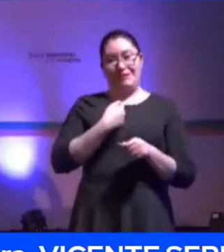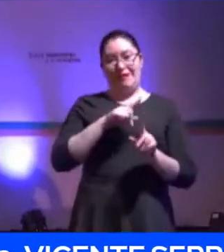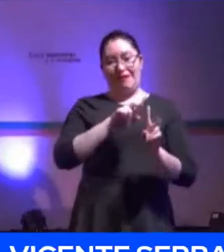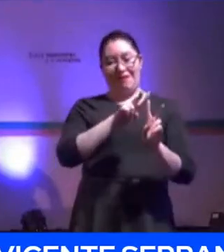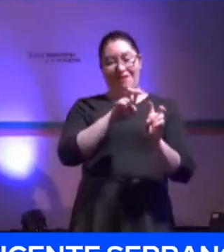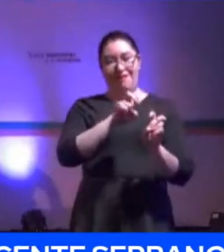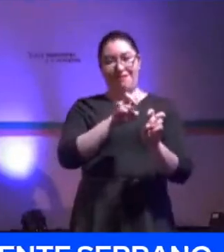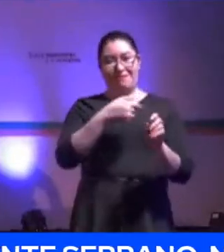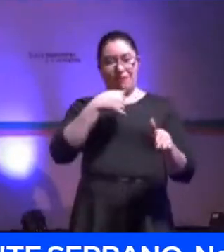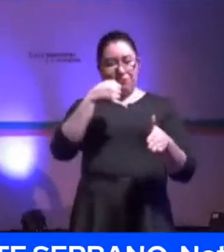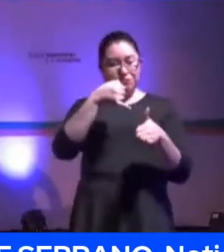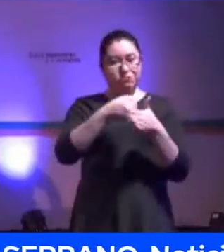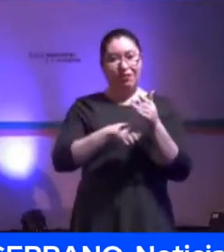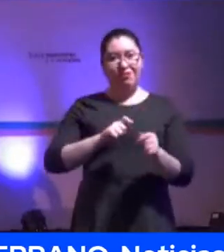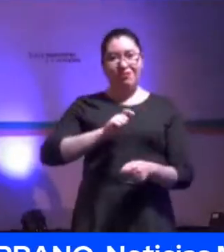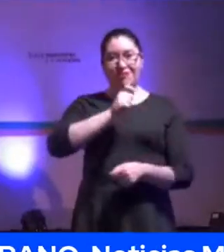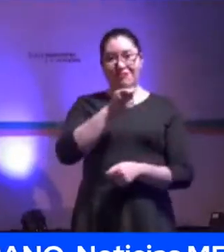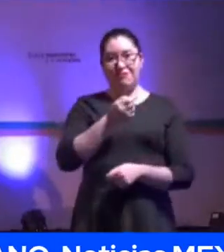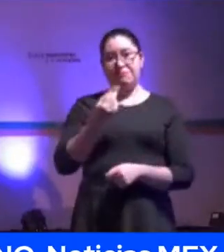sentido,